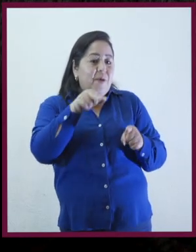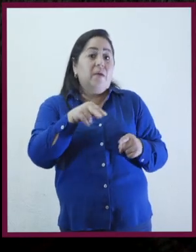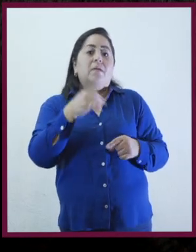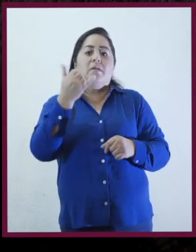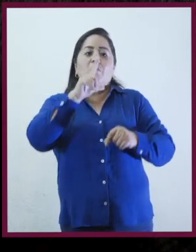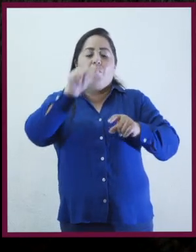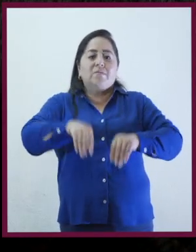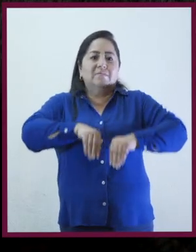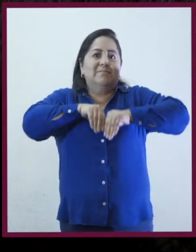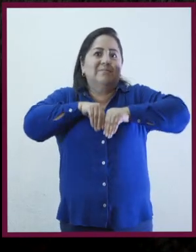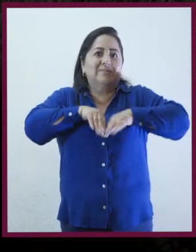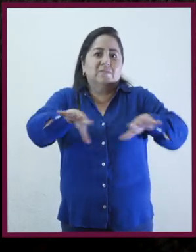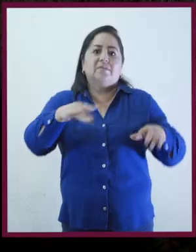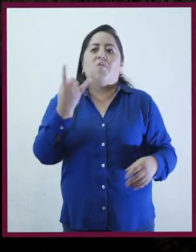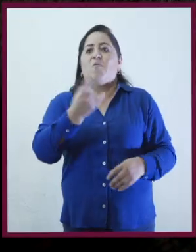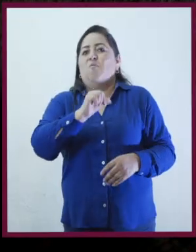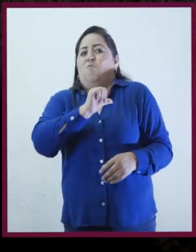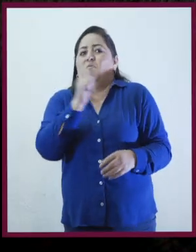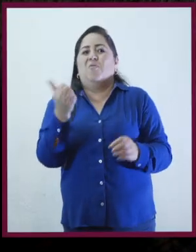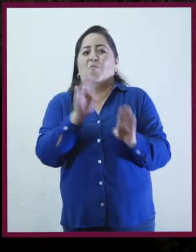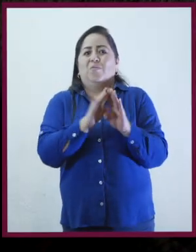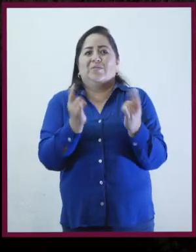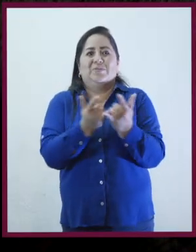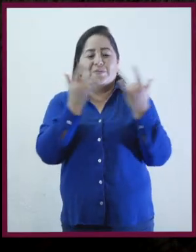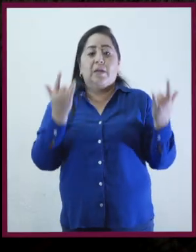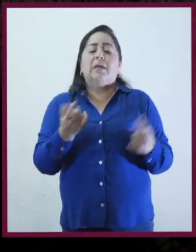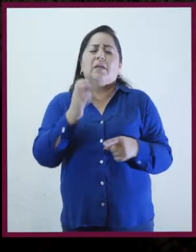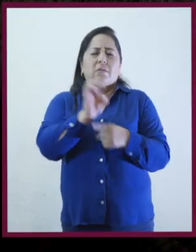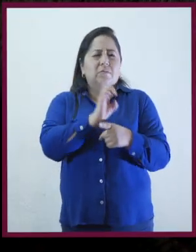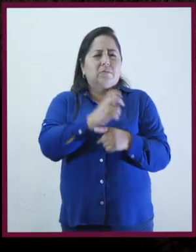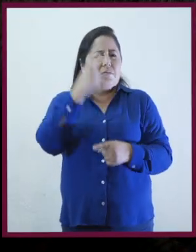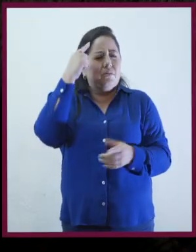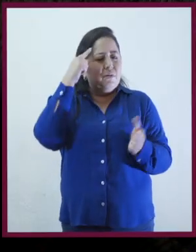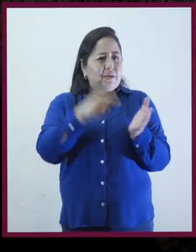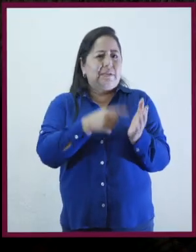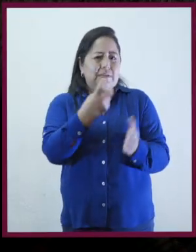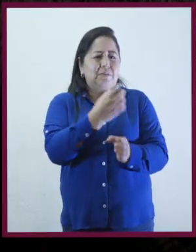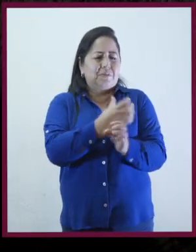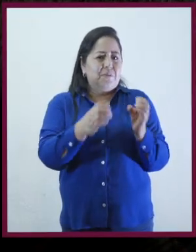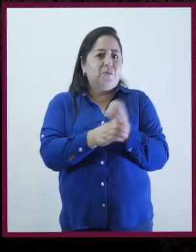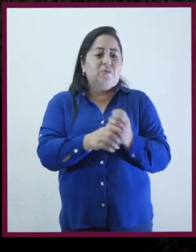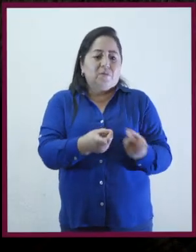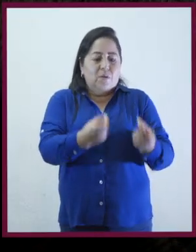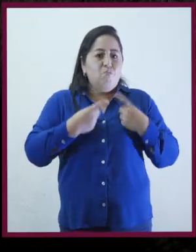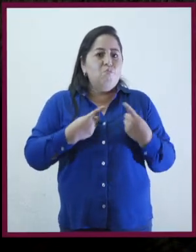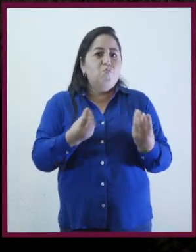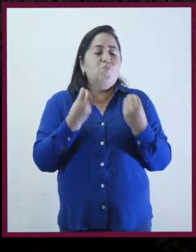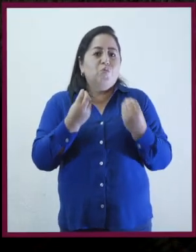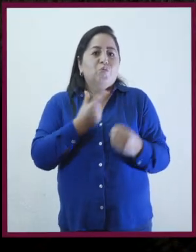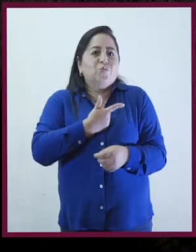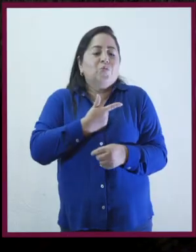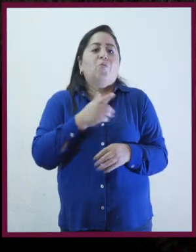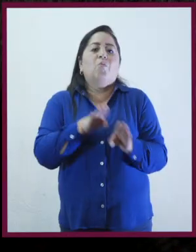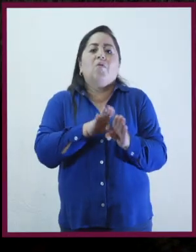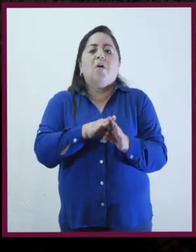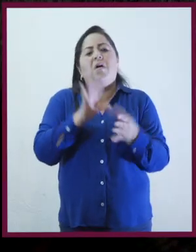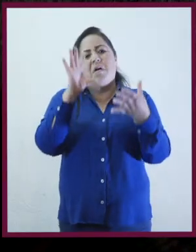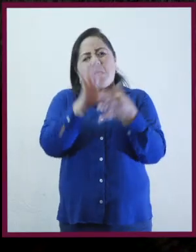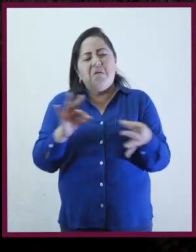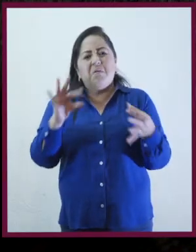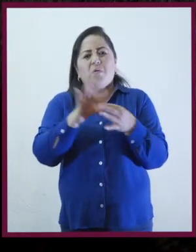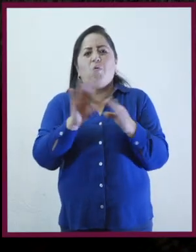y difundida que en cualquier otro momento de la historia, ¿no? Entonces creo que este tipo de cosas nos da muchísimo que hablar